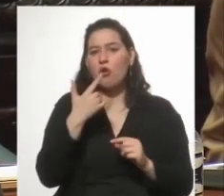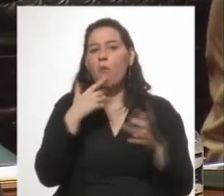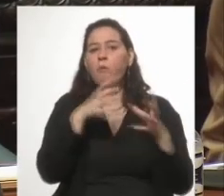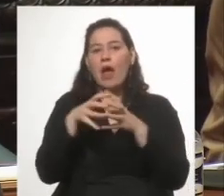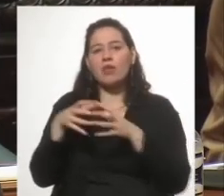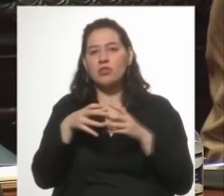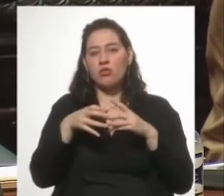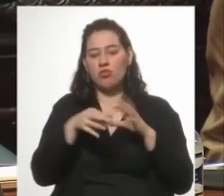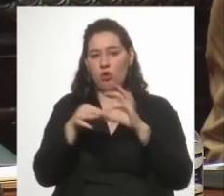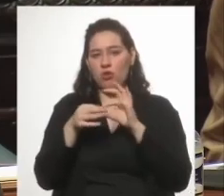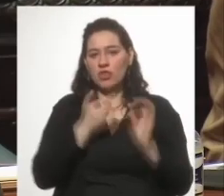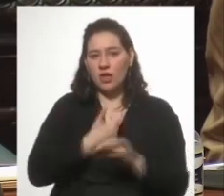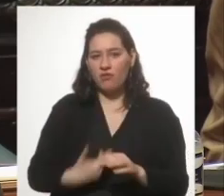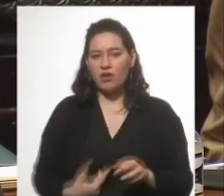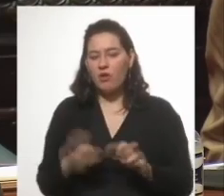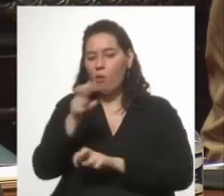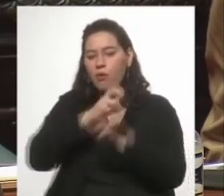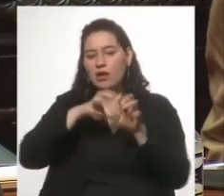gobierno,